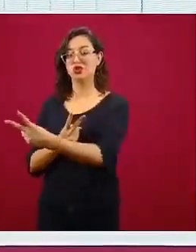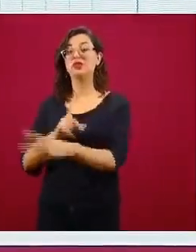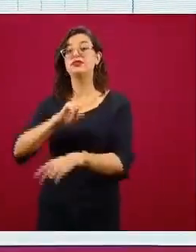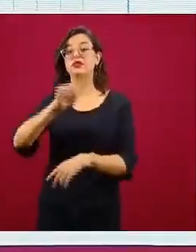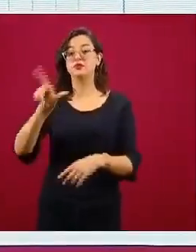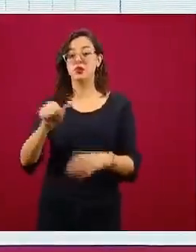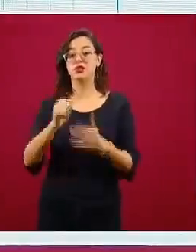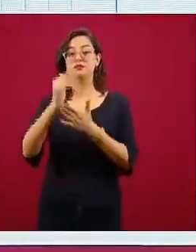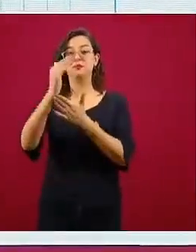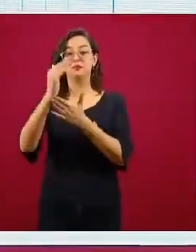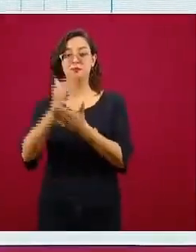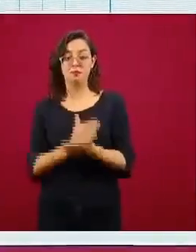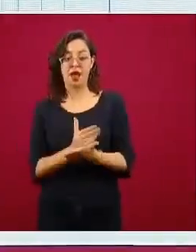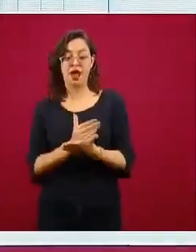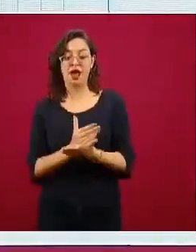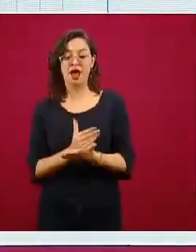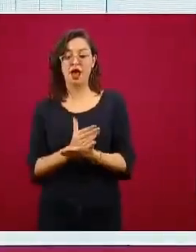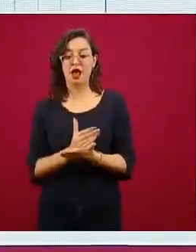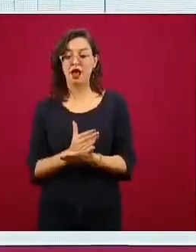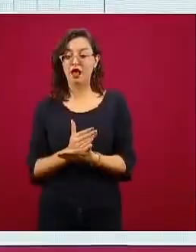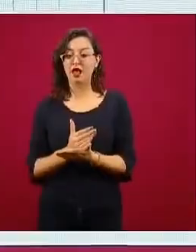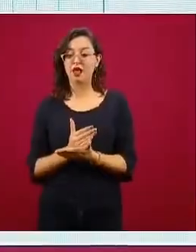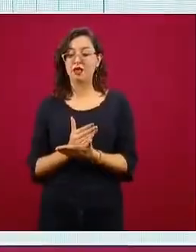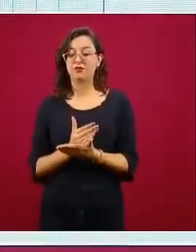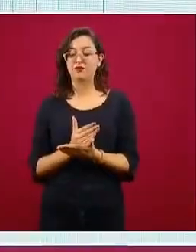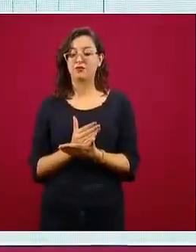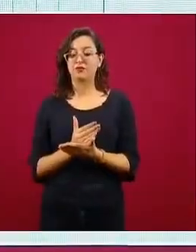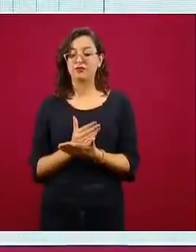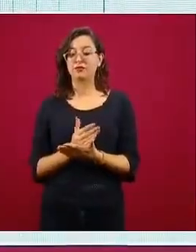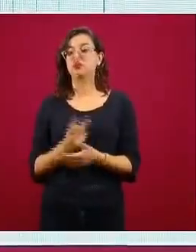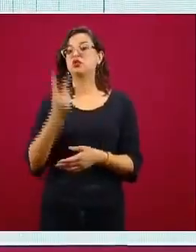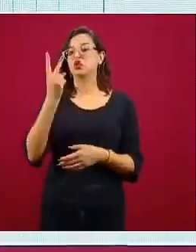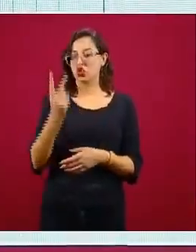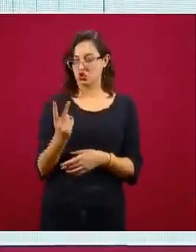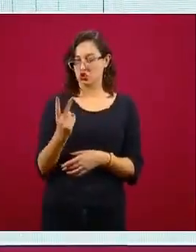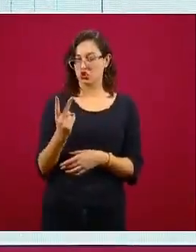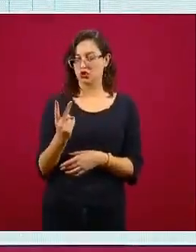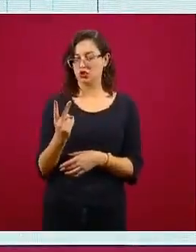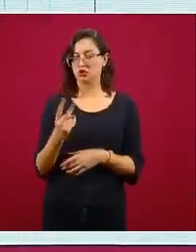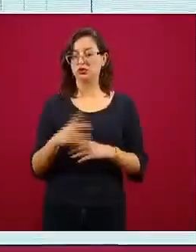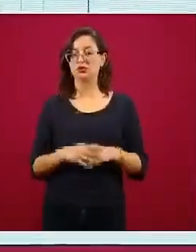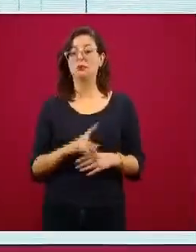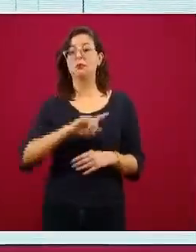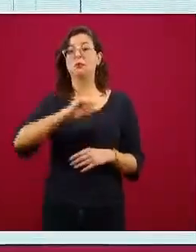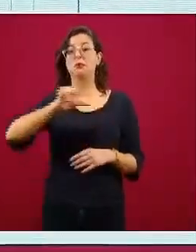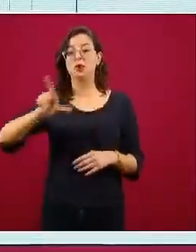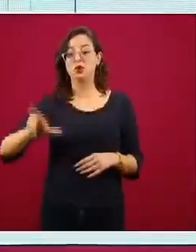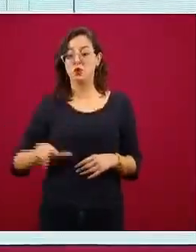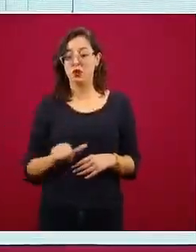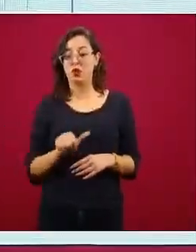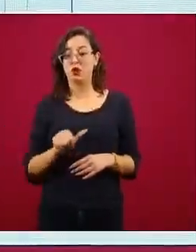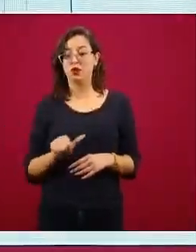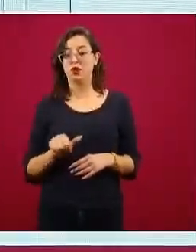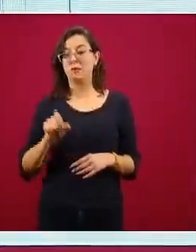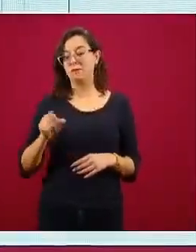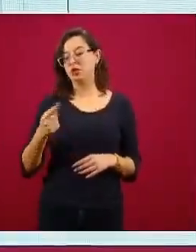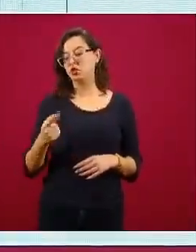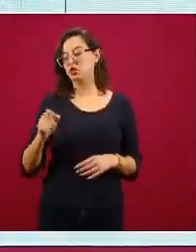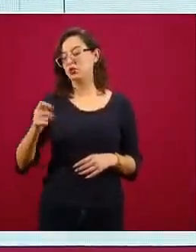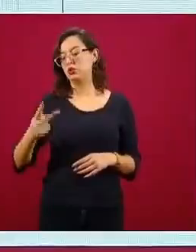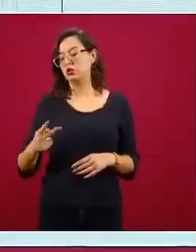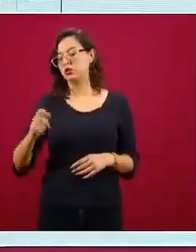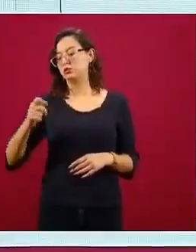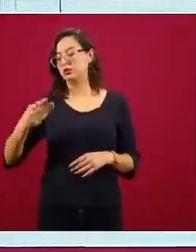17, 18, 19, 20 de junio, estaba en casi 2. Pero posteriormente, 21,